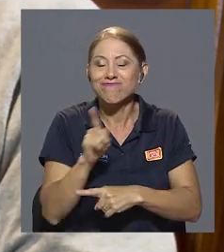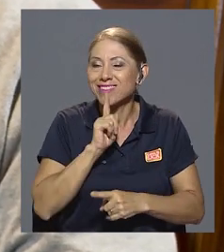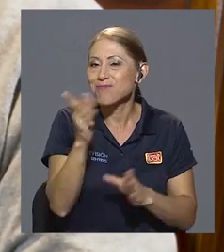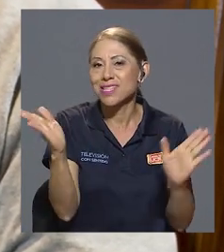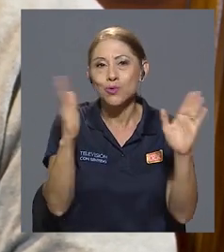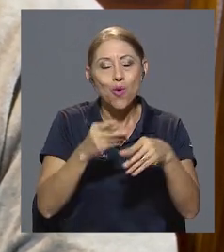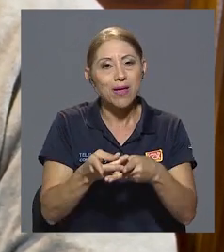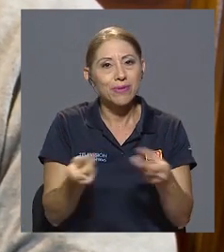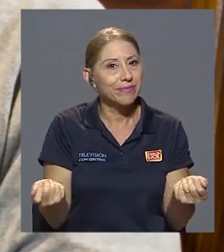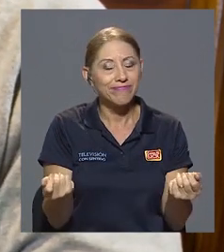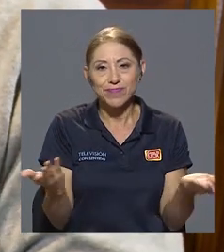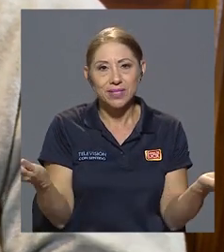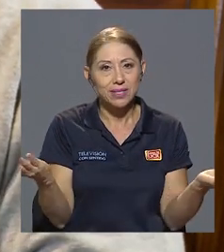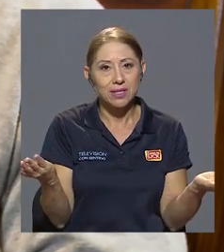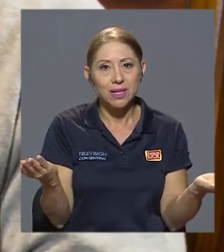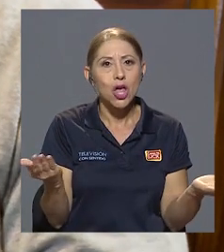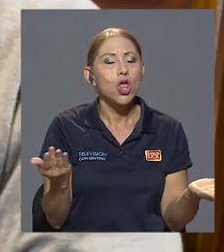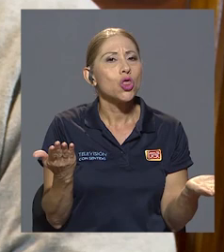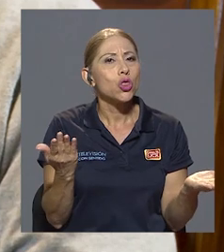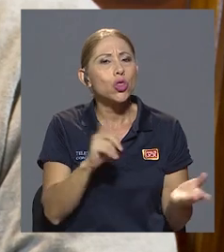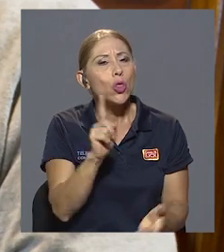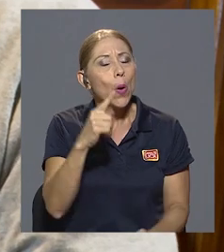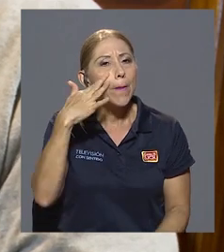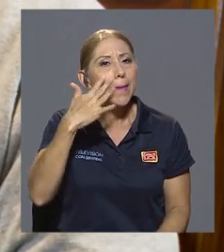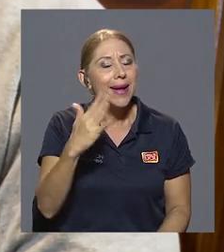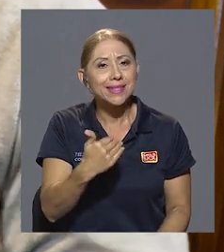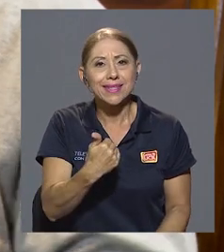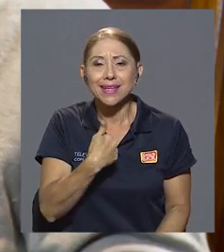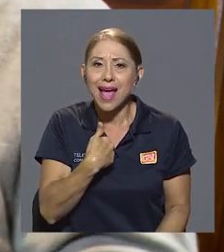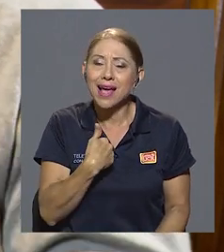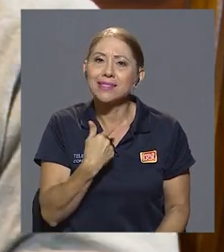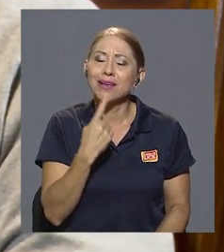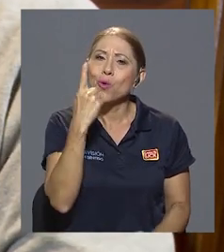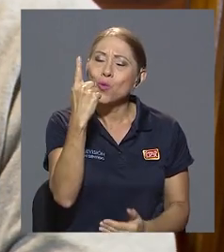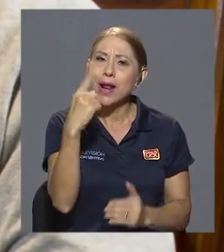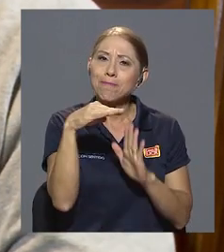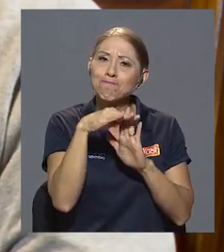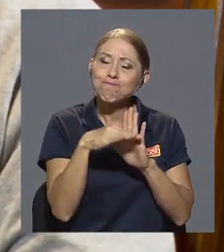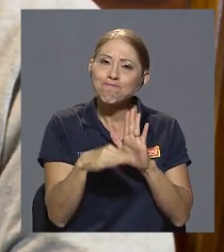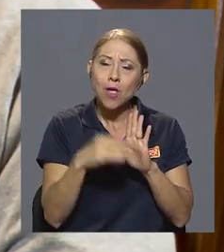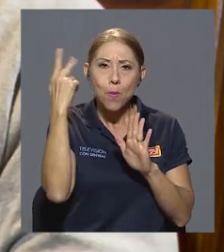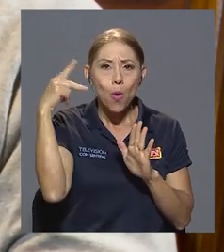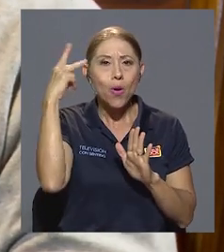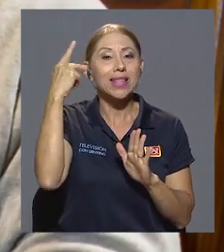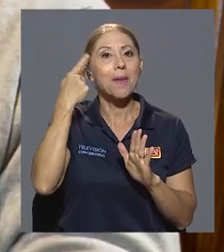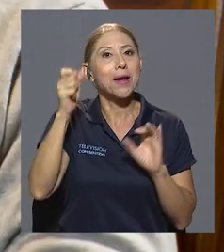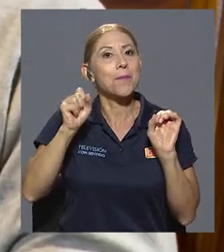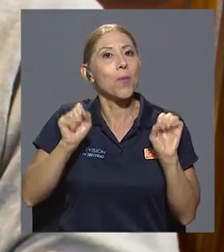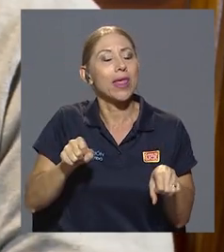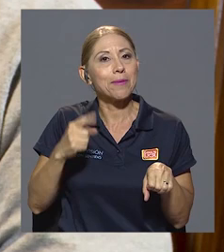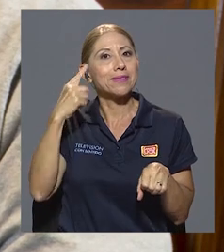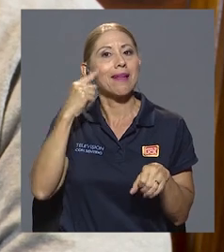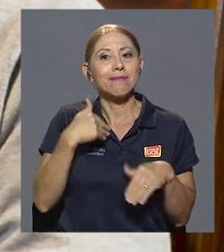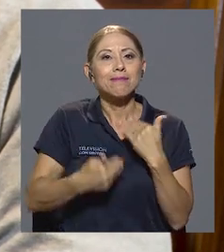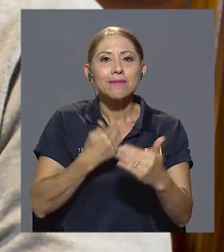es decir no parece haber una política visionaria que pudiera dar origen a